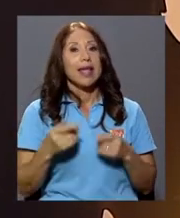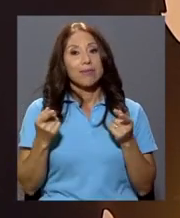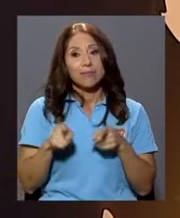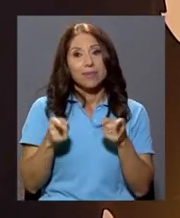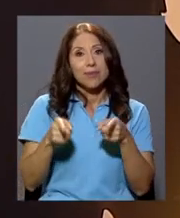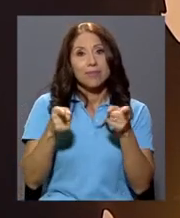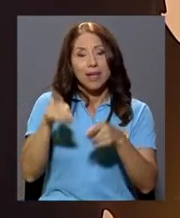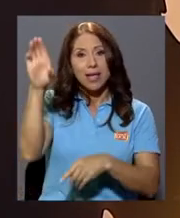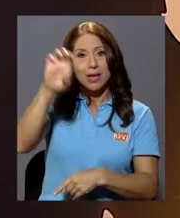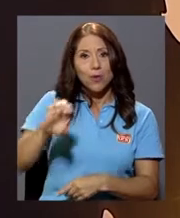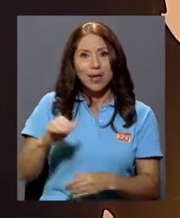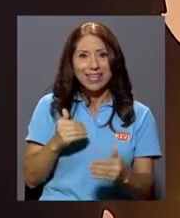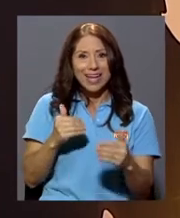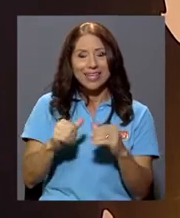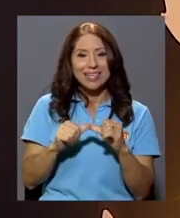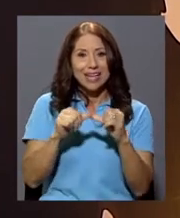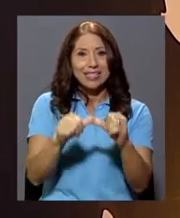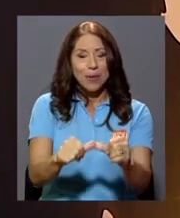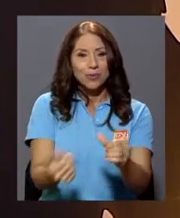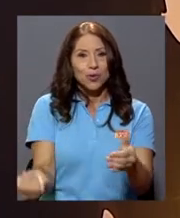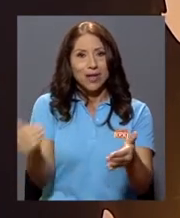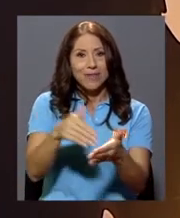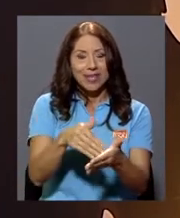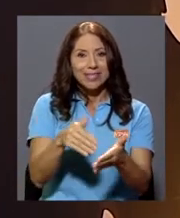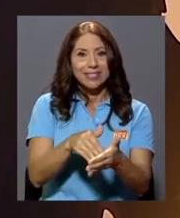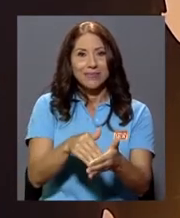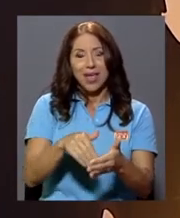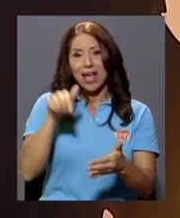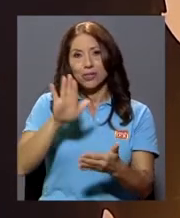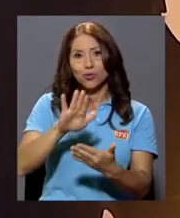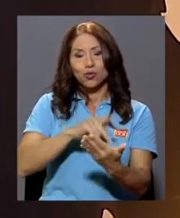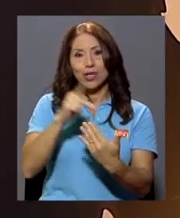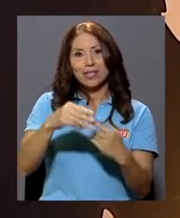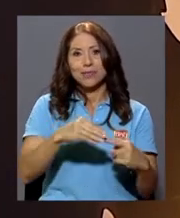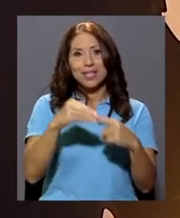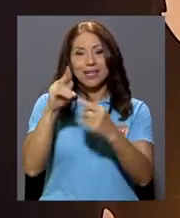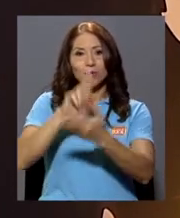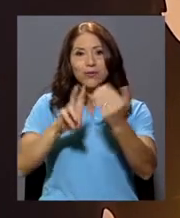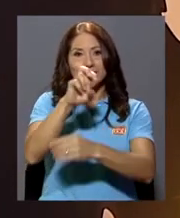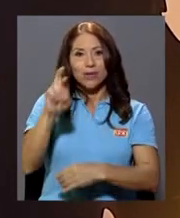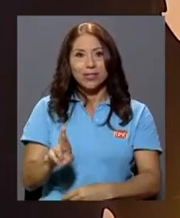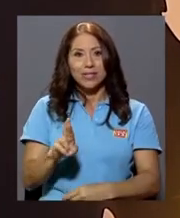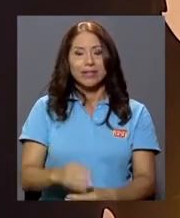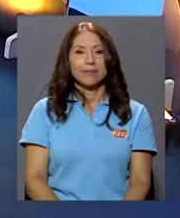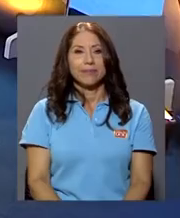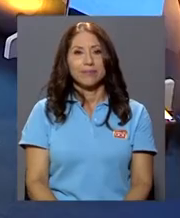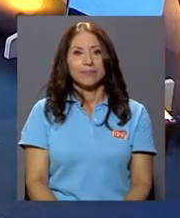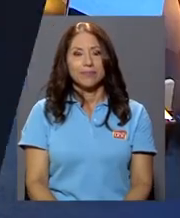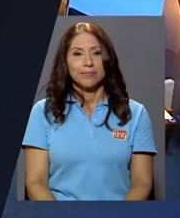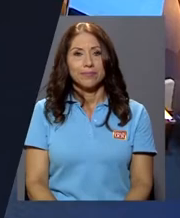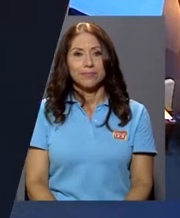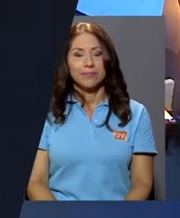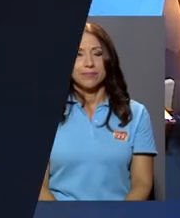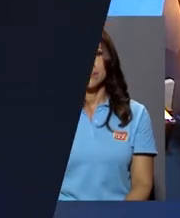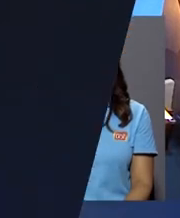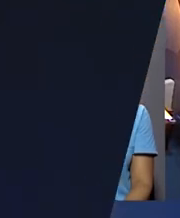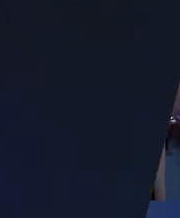se ha vivido en Europa. Ya casi regresamos otra vez a sus especiales Universidad de Costa Rica.